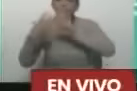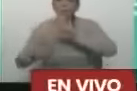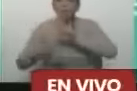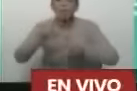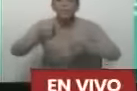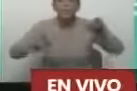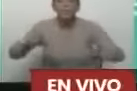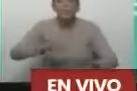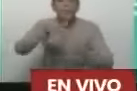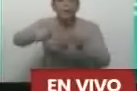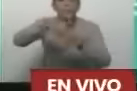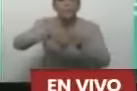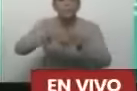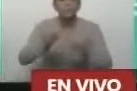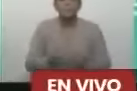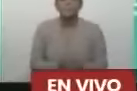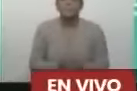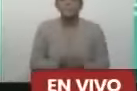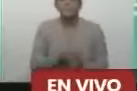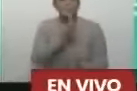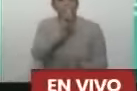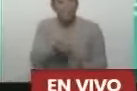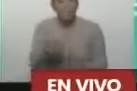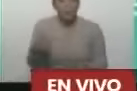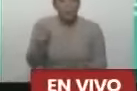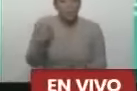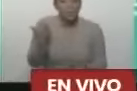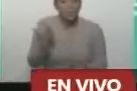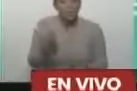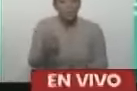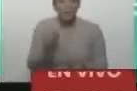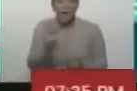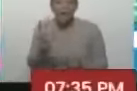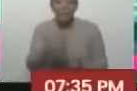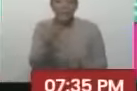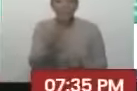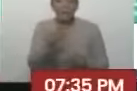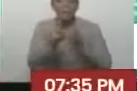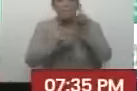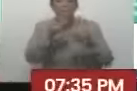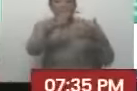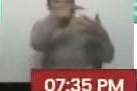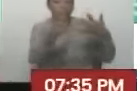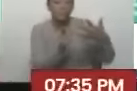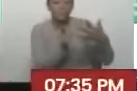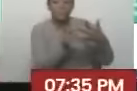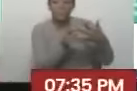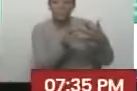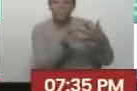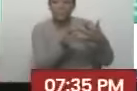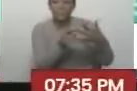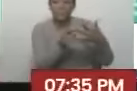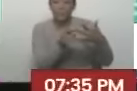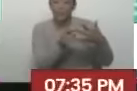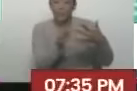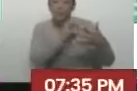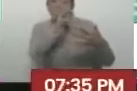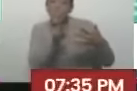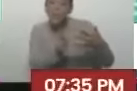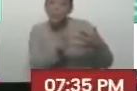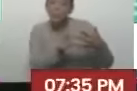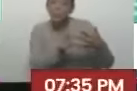Venezuela a votar y a de la tercera pregunta la tercera pregunta que le recuerdo a